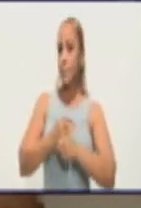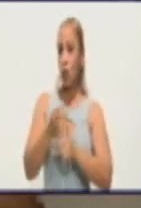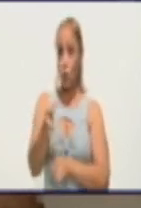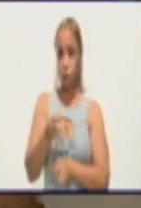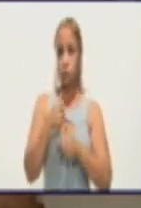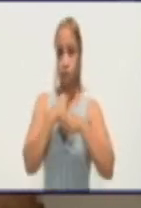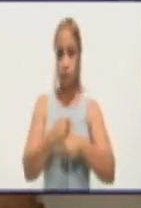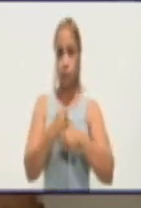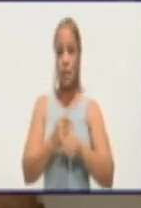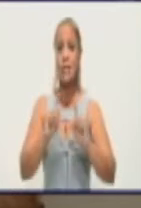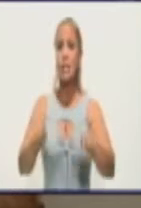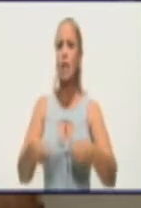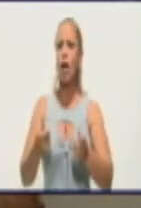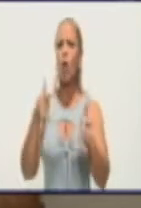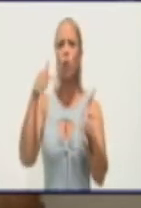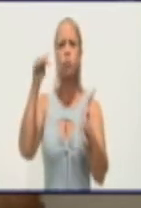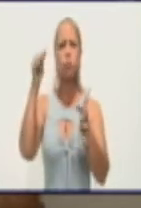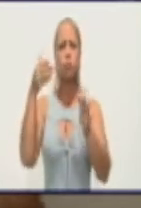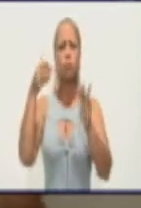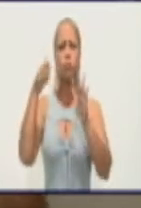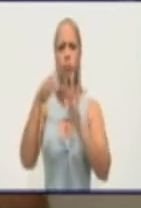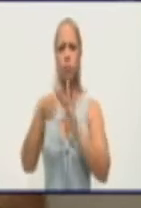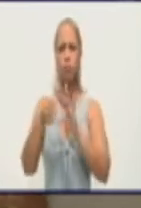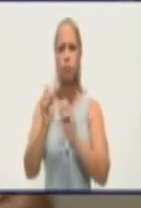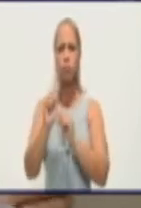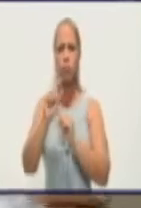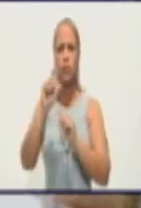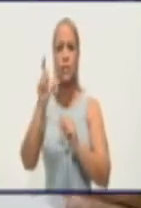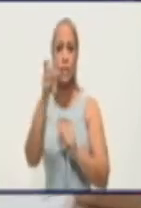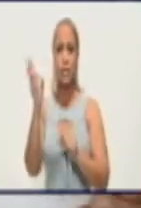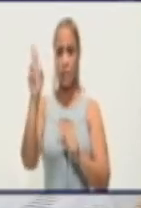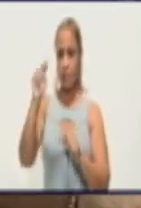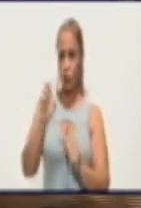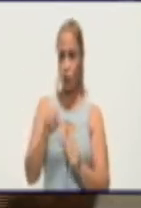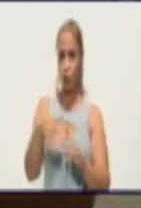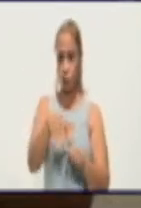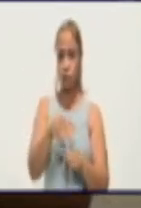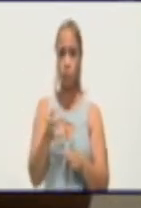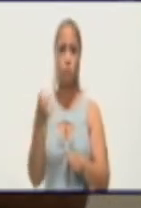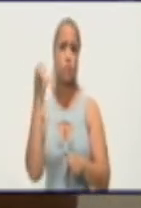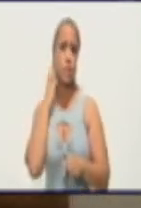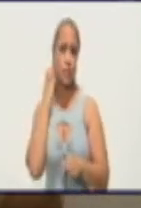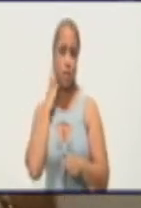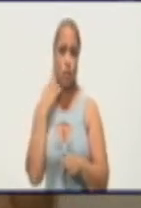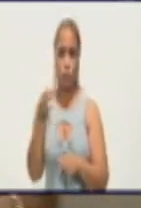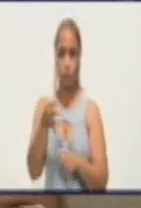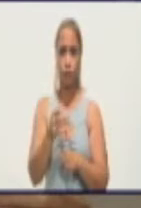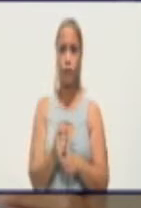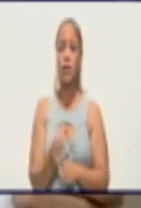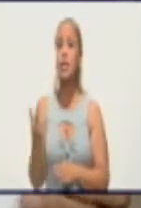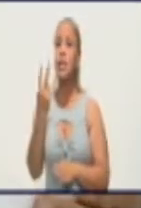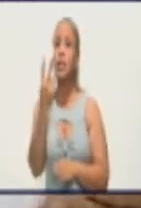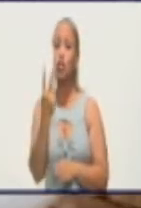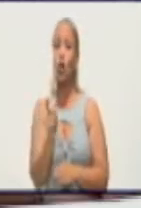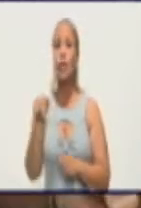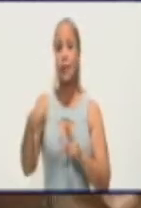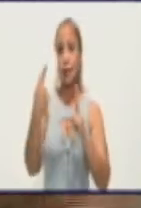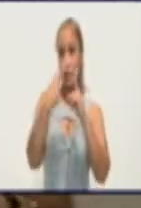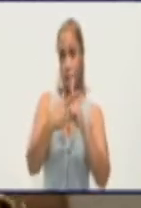saco centro en el centro de saco circuito sacó el centro del pueblo manzanillo el circuito donde vayan